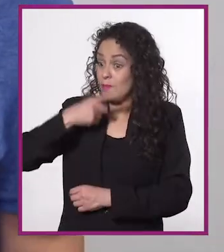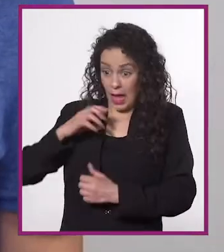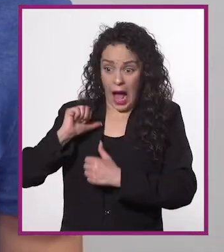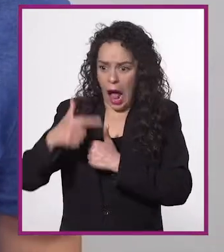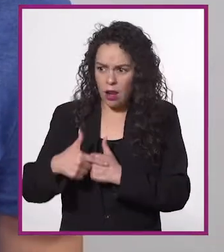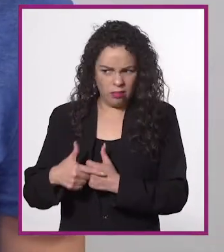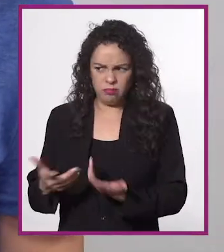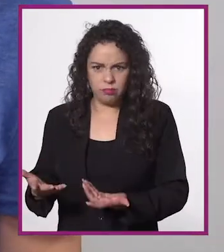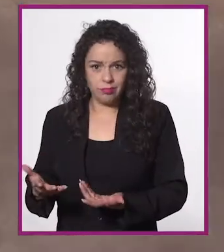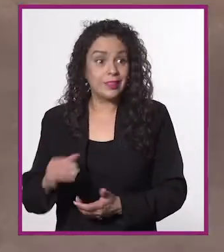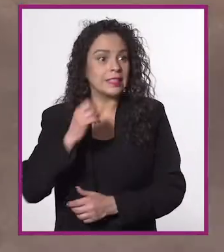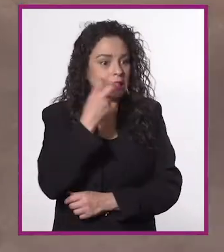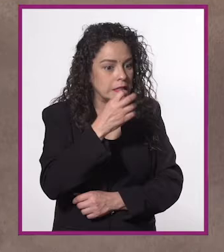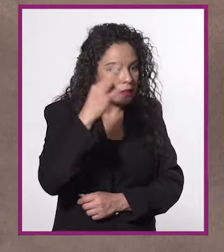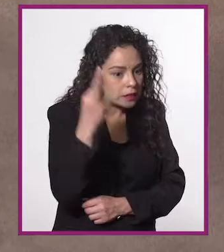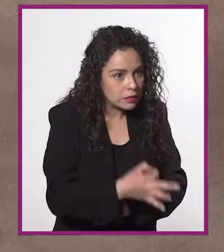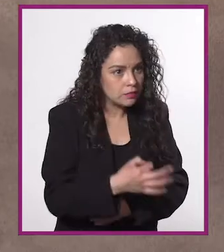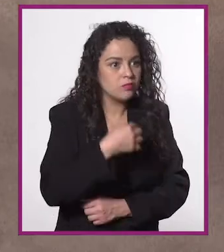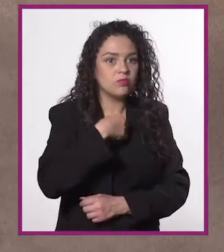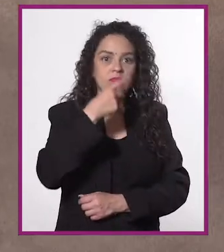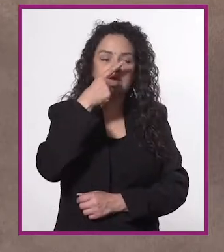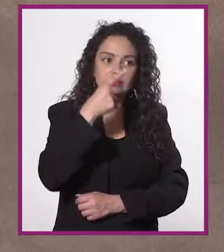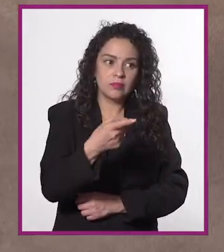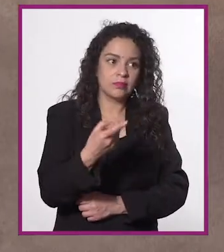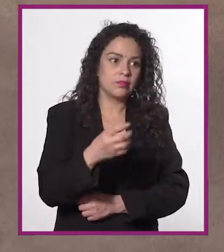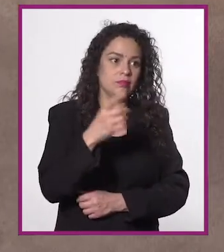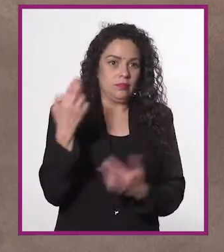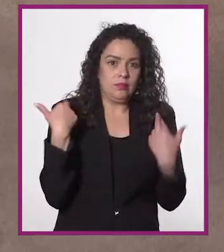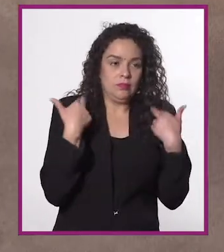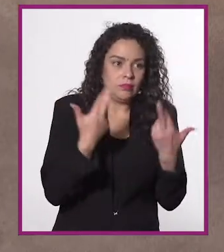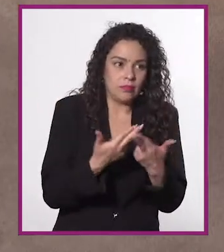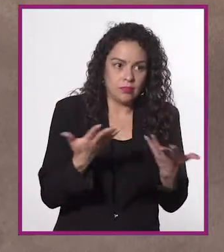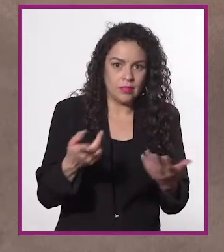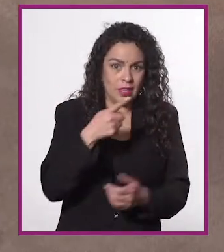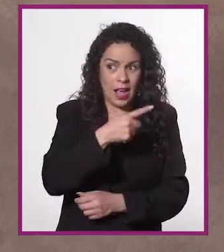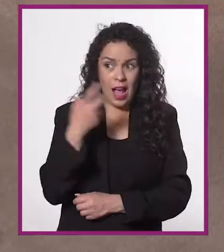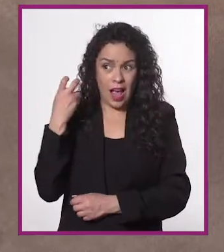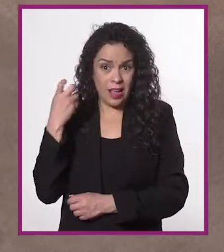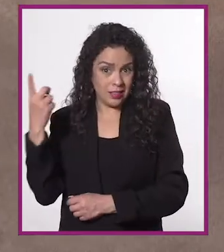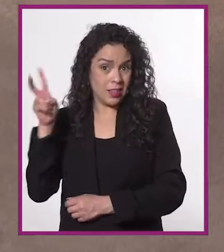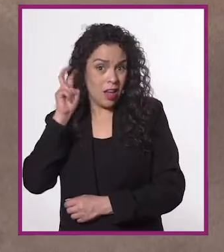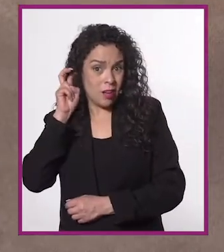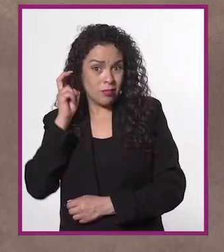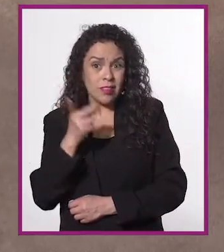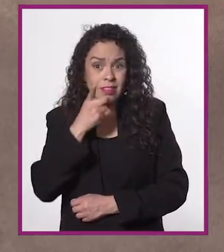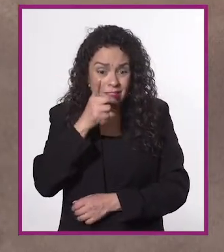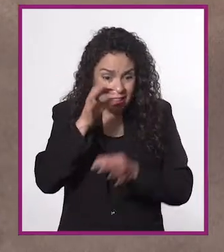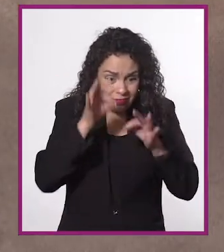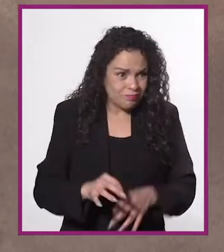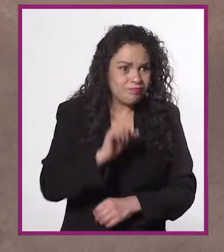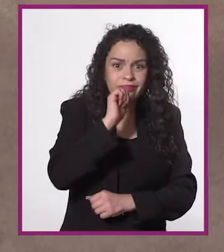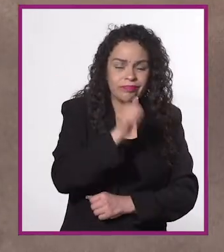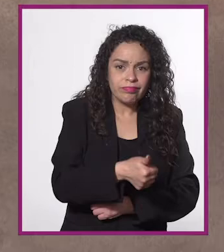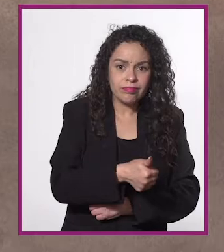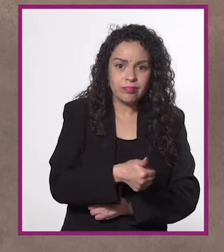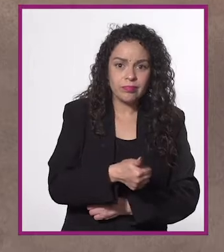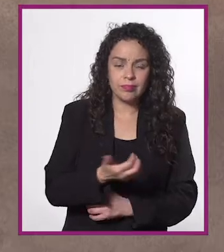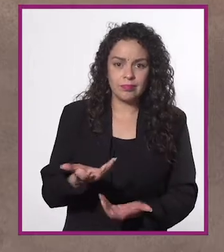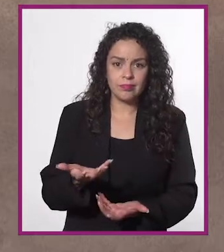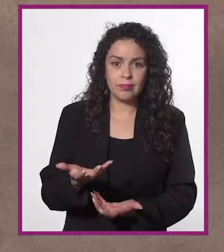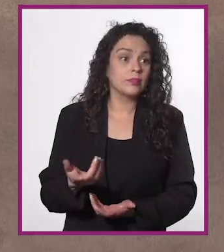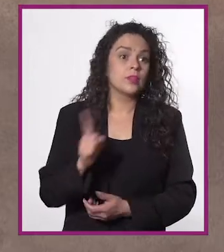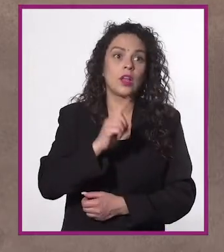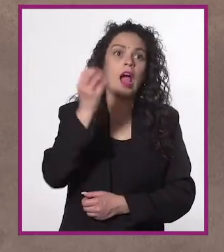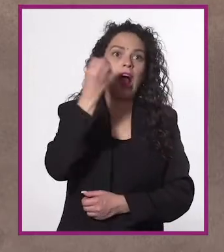dijo algo, pues no. ¡Exacto! Es justo lo que le dije a Solana. Profe, el audio como que no dice nada en concreto, pero